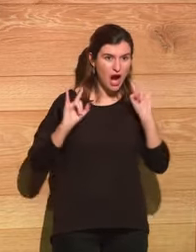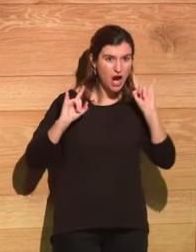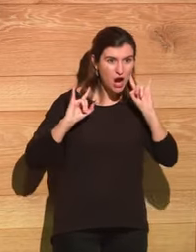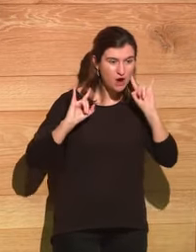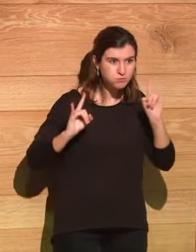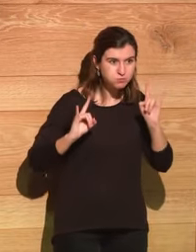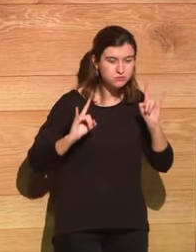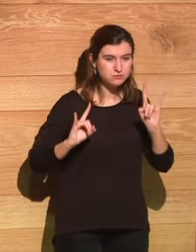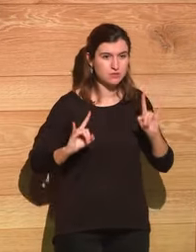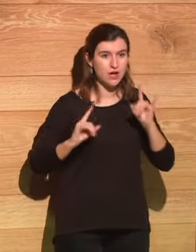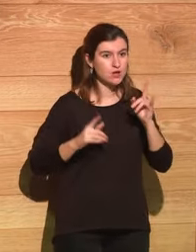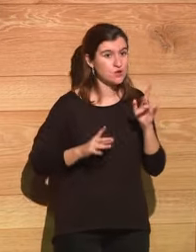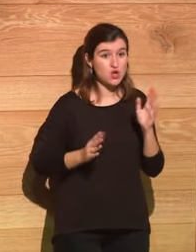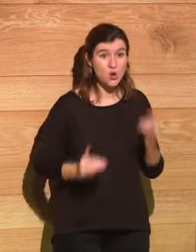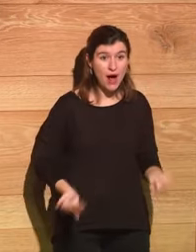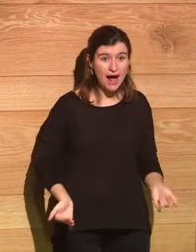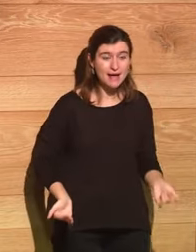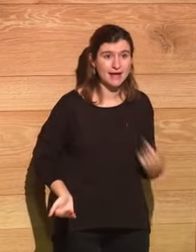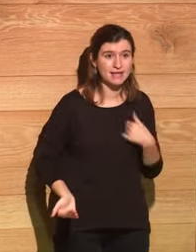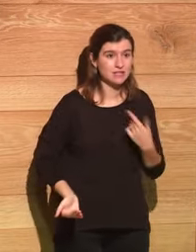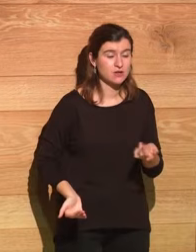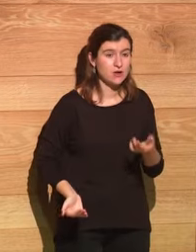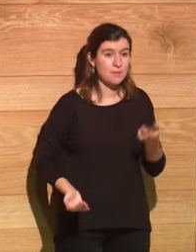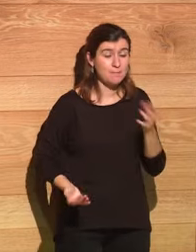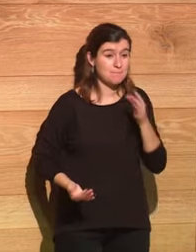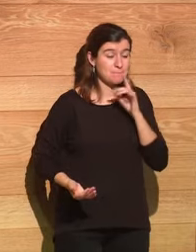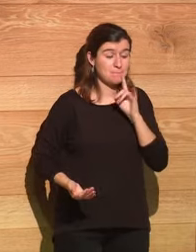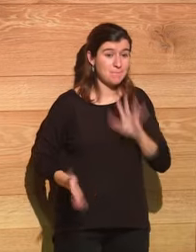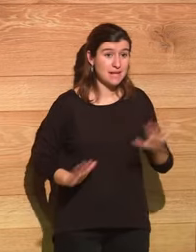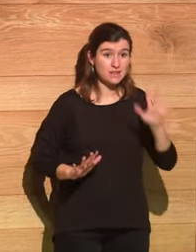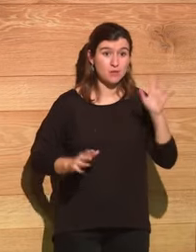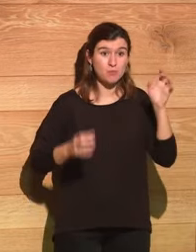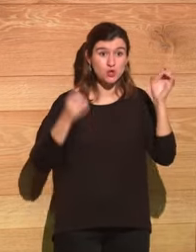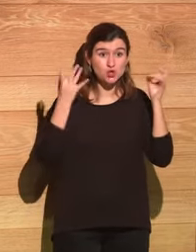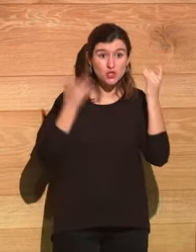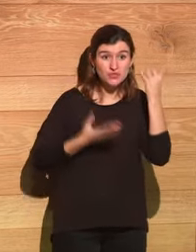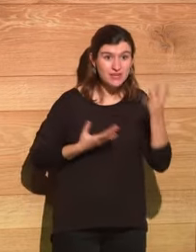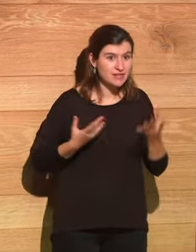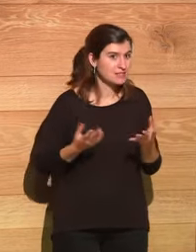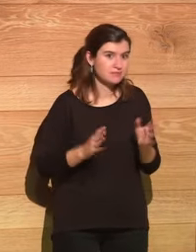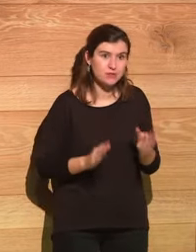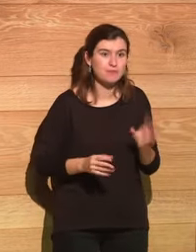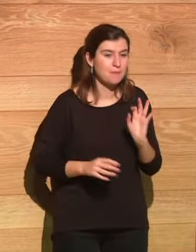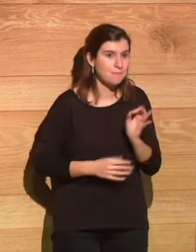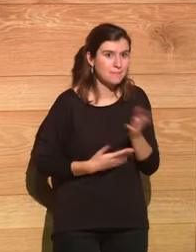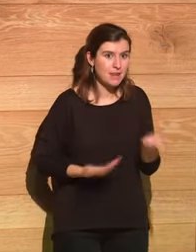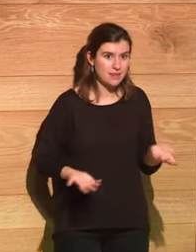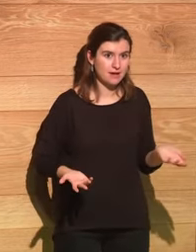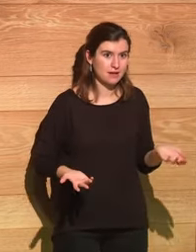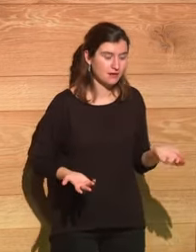tonterías, pues parece que estás socavando los fundamentos del pensamiento europeo.